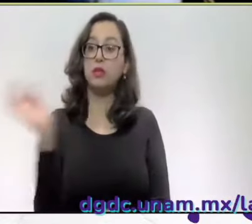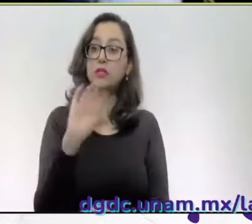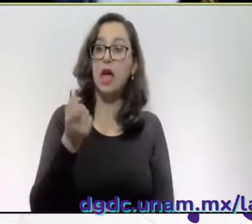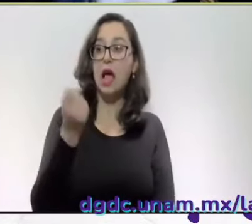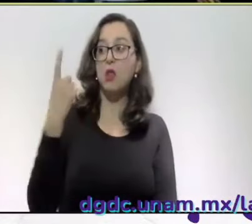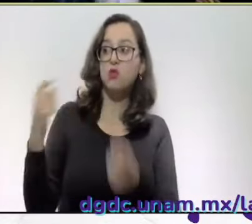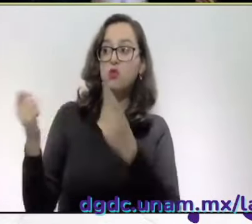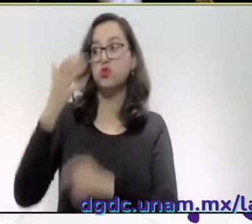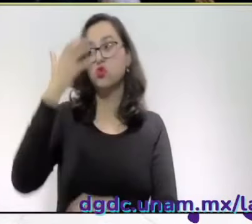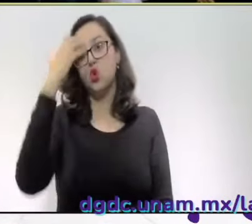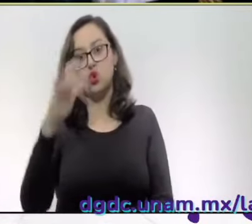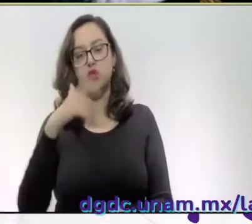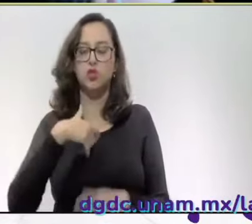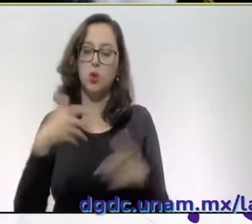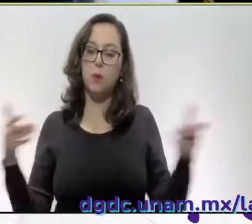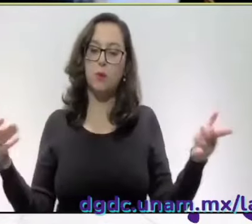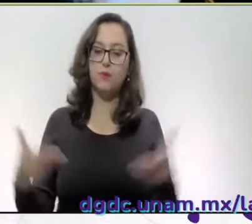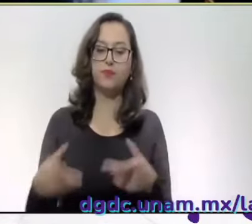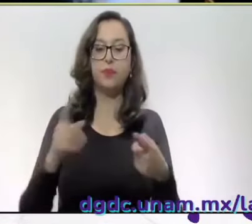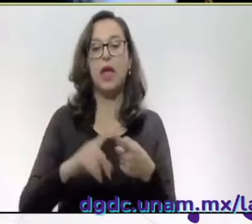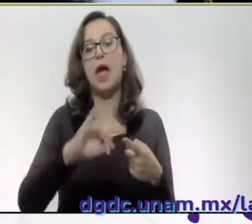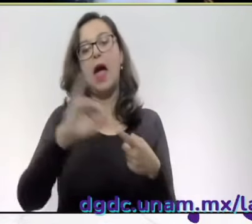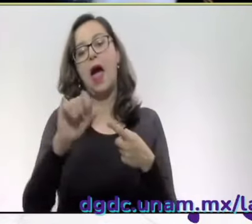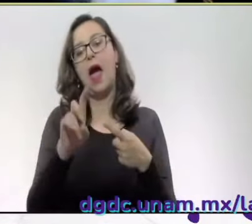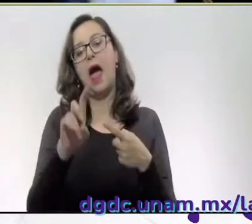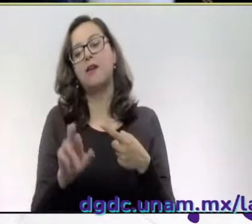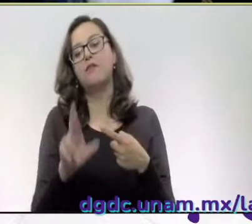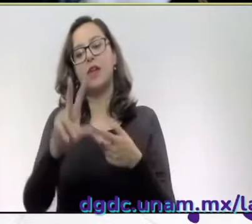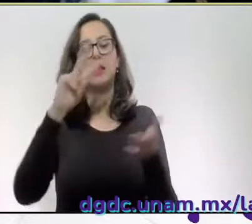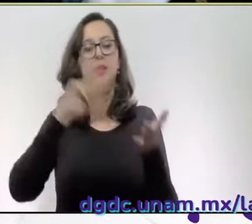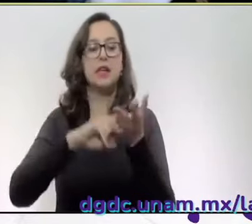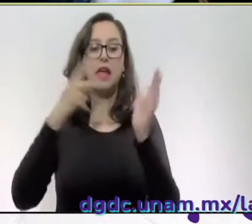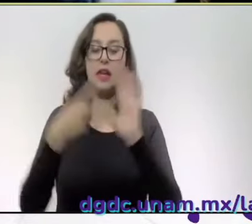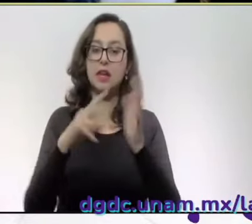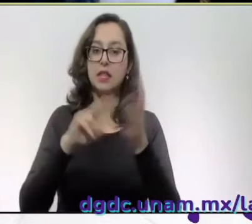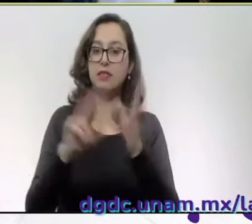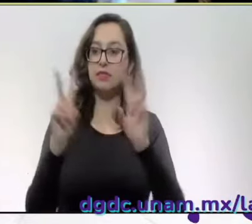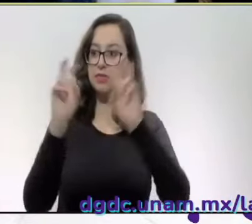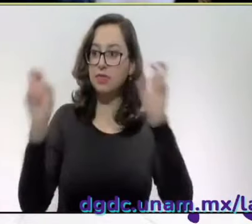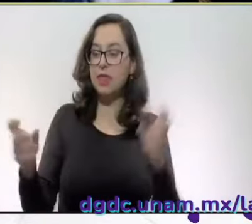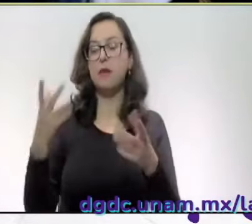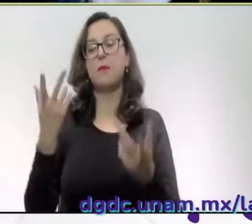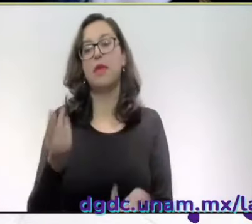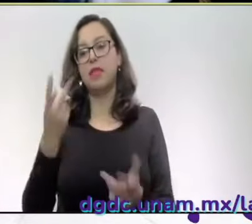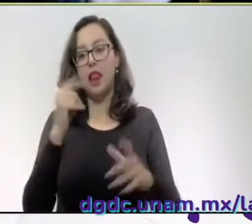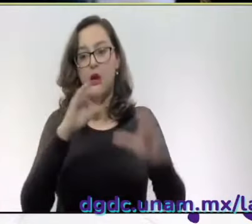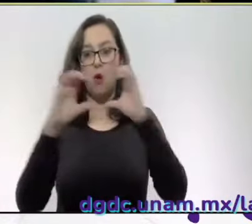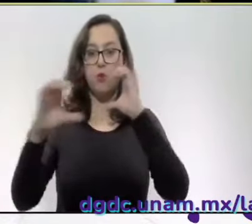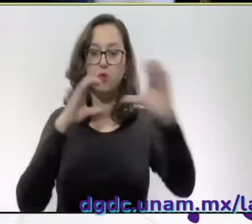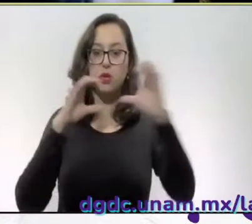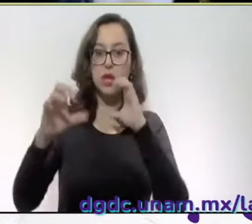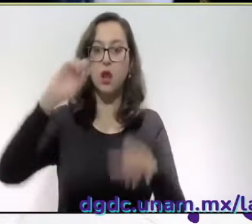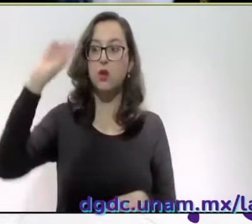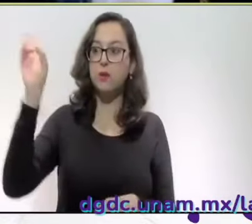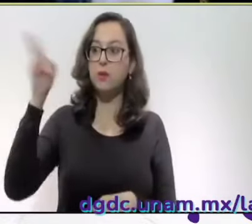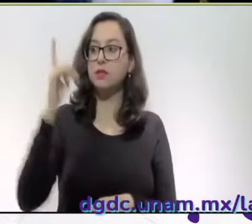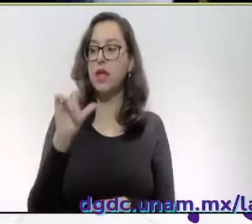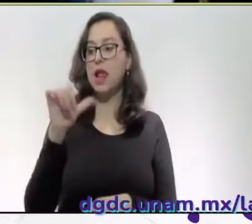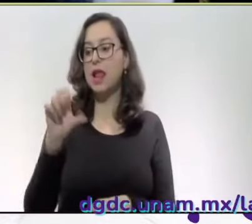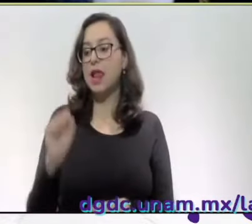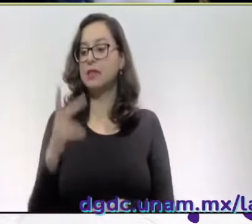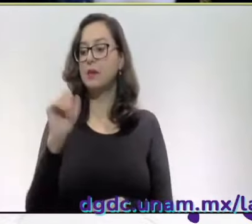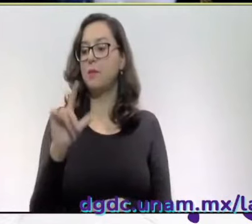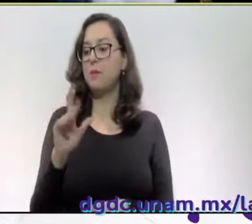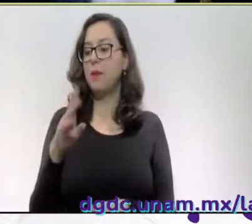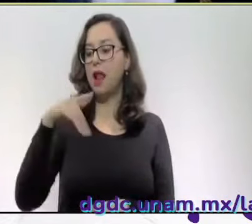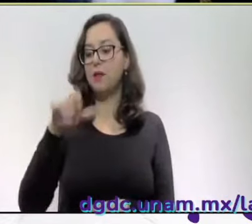los presento. Javier Santaolalla es ingeniero en telecomunicaciones por la Universidad de Las Palmas en Gran